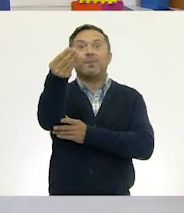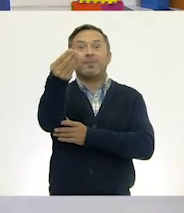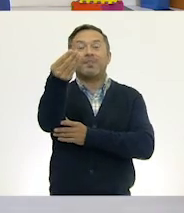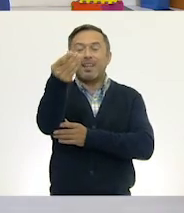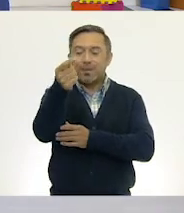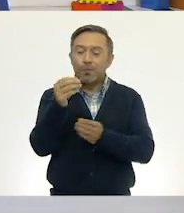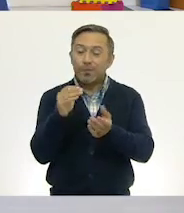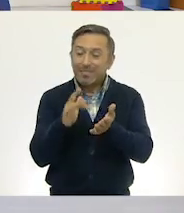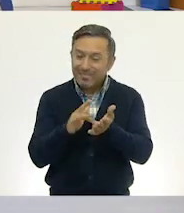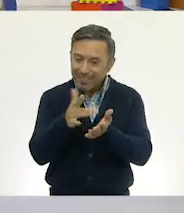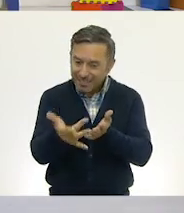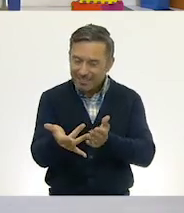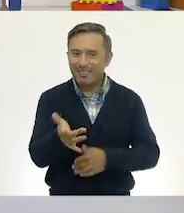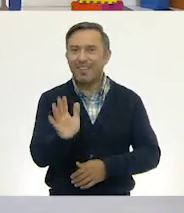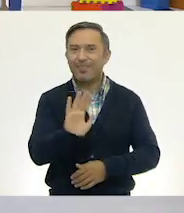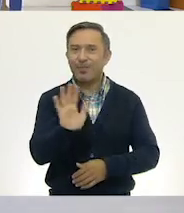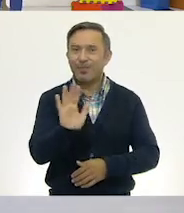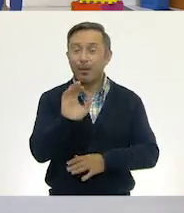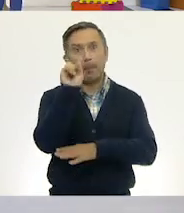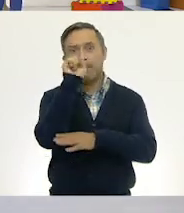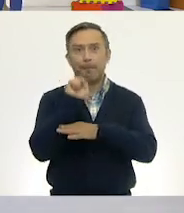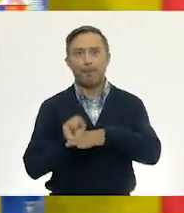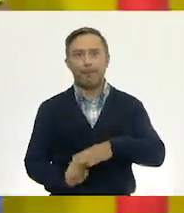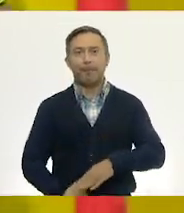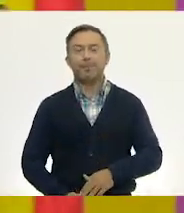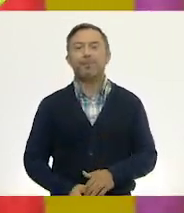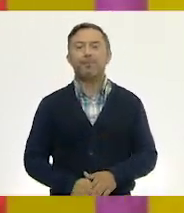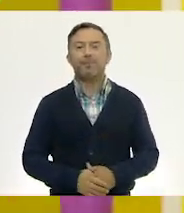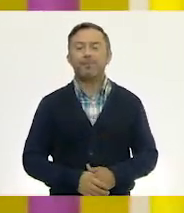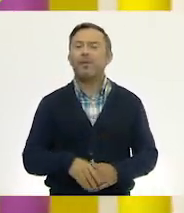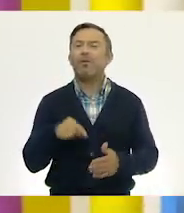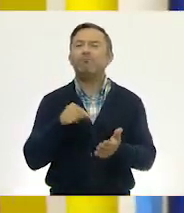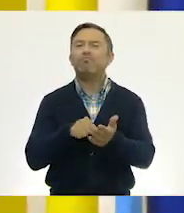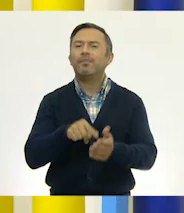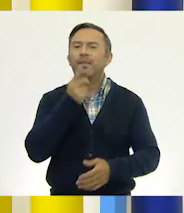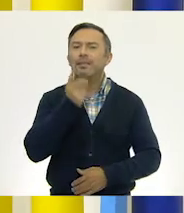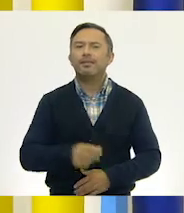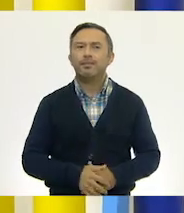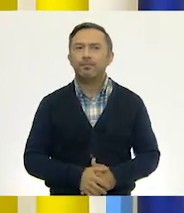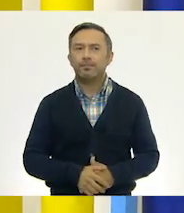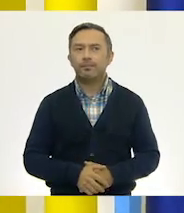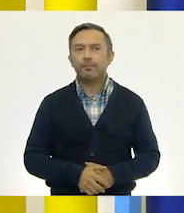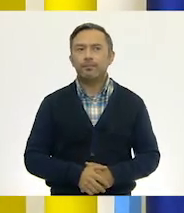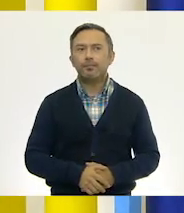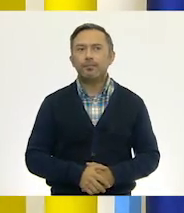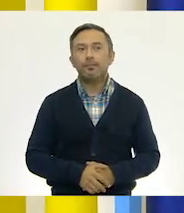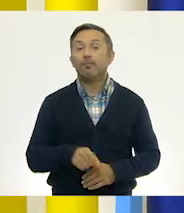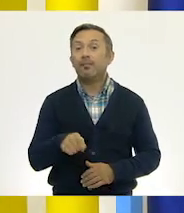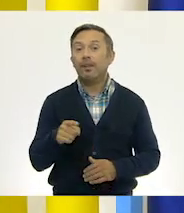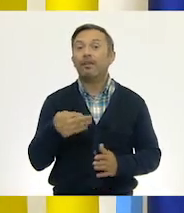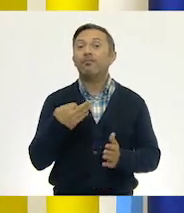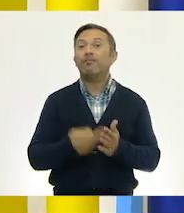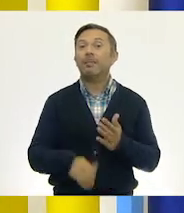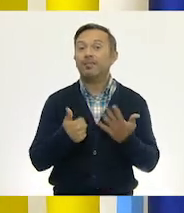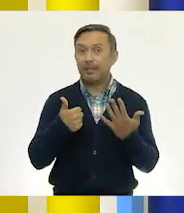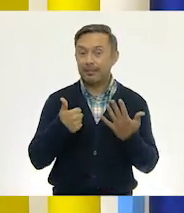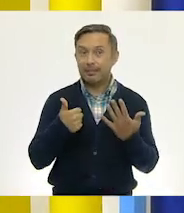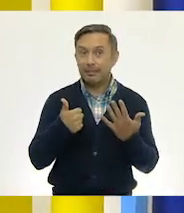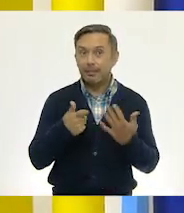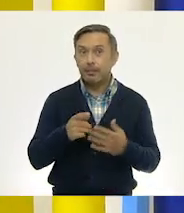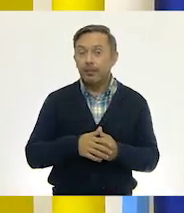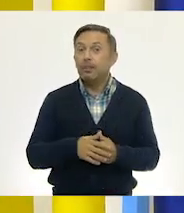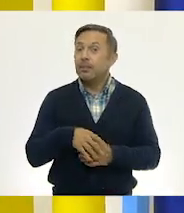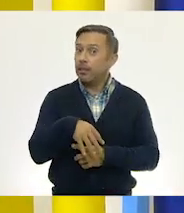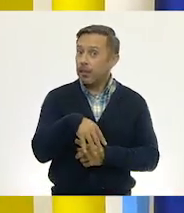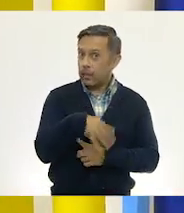Gracias. Adiós. Dice, ¿qué nos dice? Dice que a ti te faltan 6 puntos porque 14 y otros